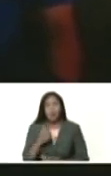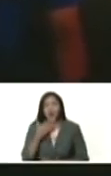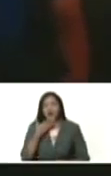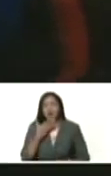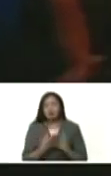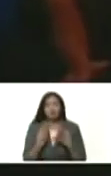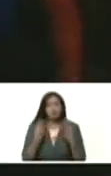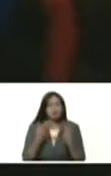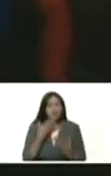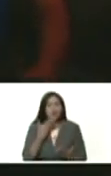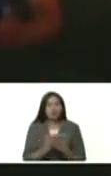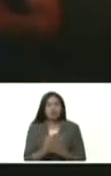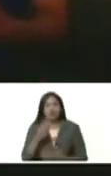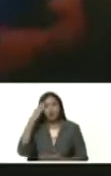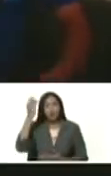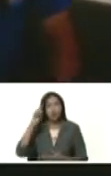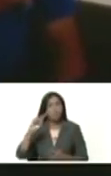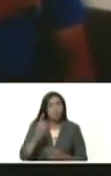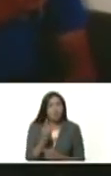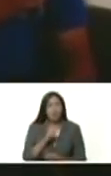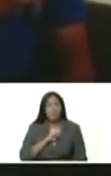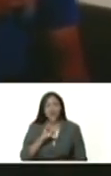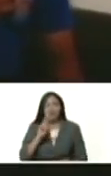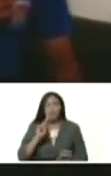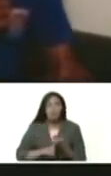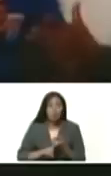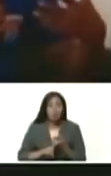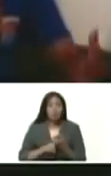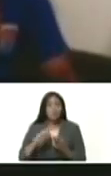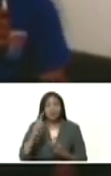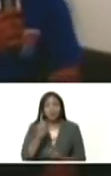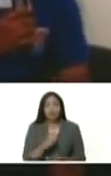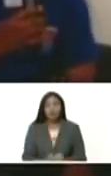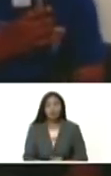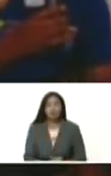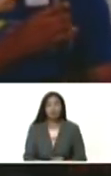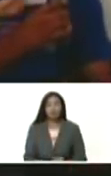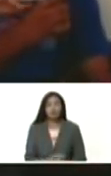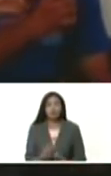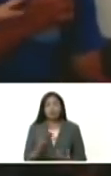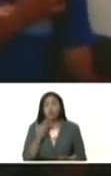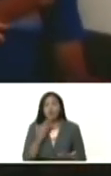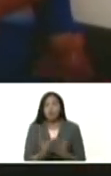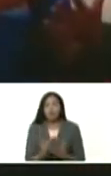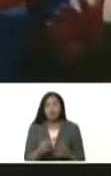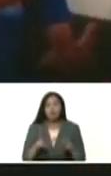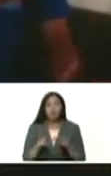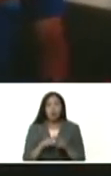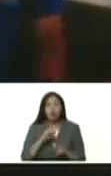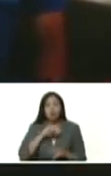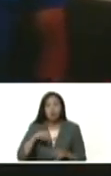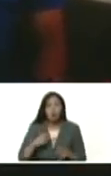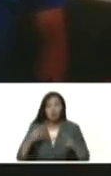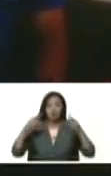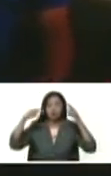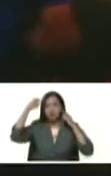primeramente con Dios, como dijo mi esposa, agradecido con nuestro